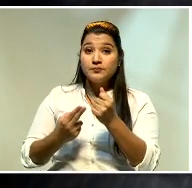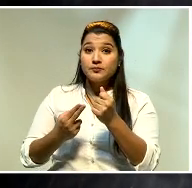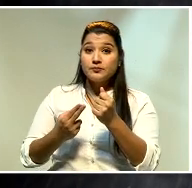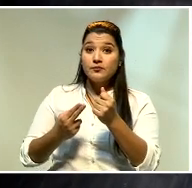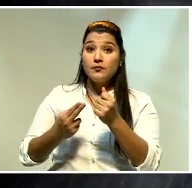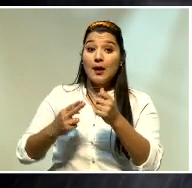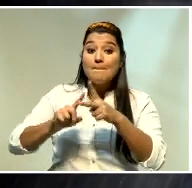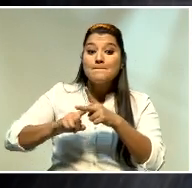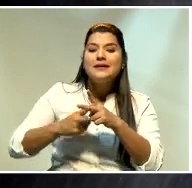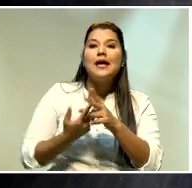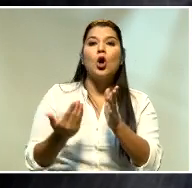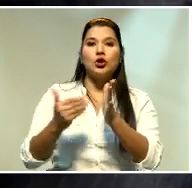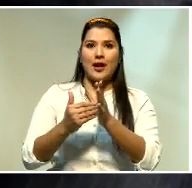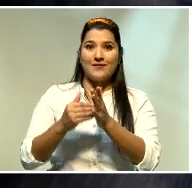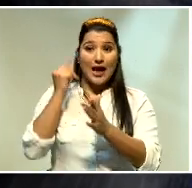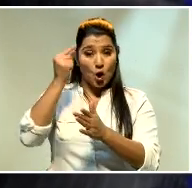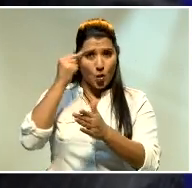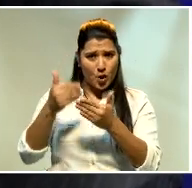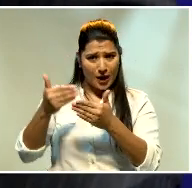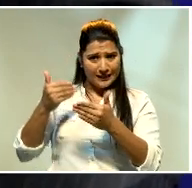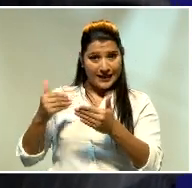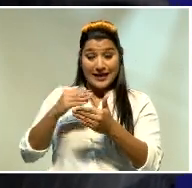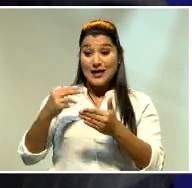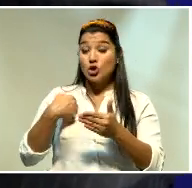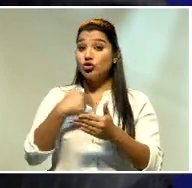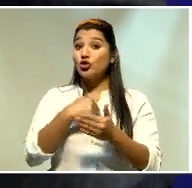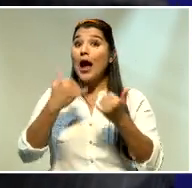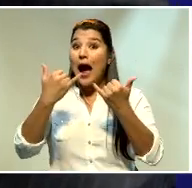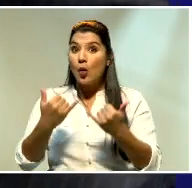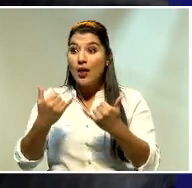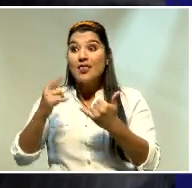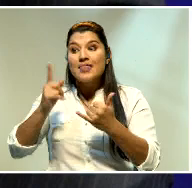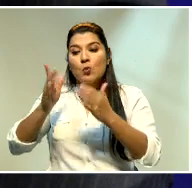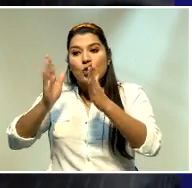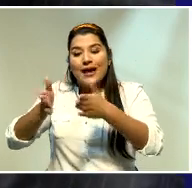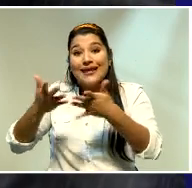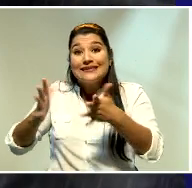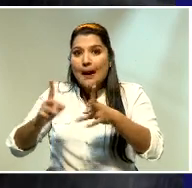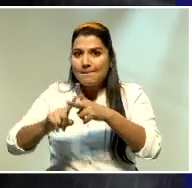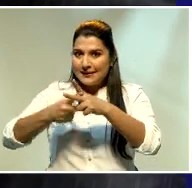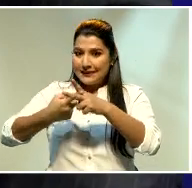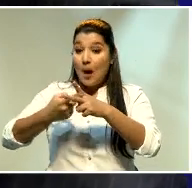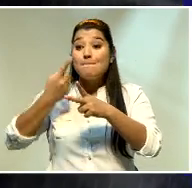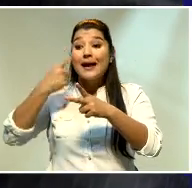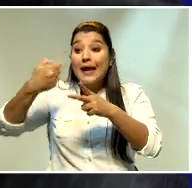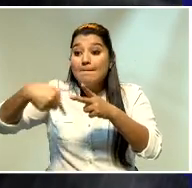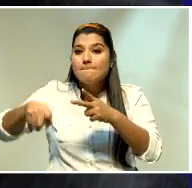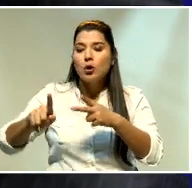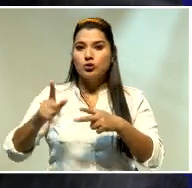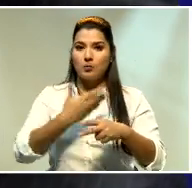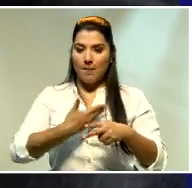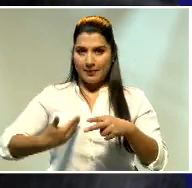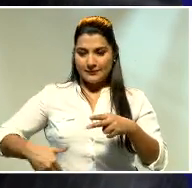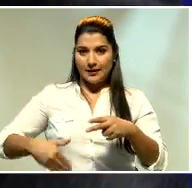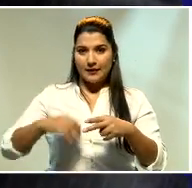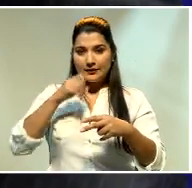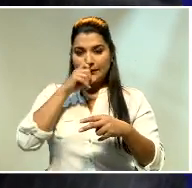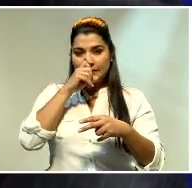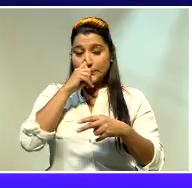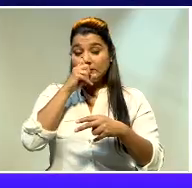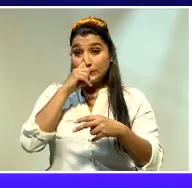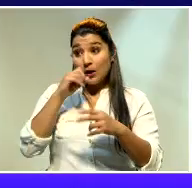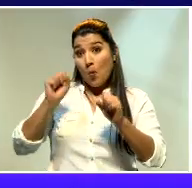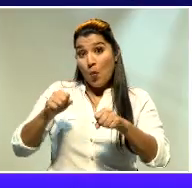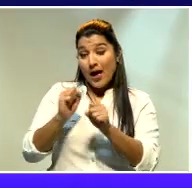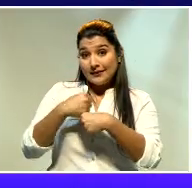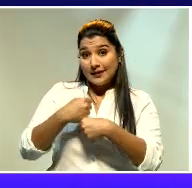administración anterior apenas. Y será a nosotros los que nos corresponderá dejarlos en marcha para que sea hasta la próxima administración tiempos costarricenses que los